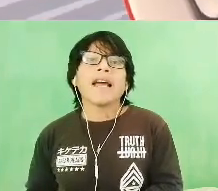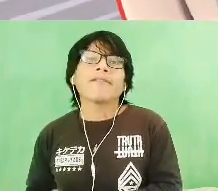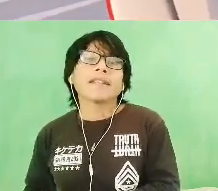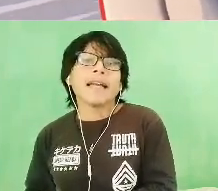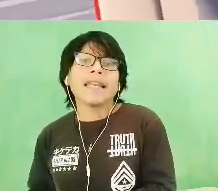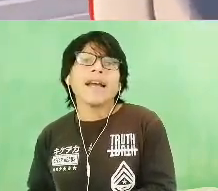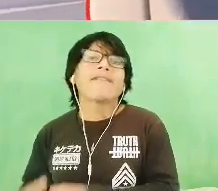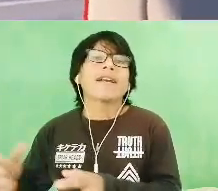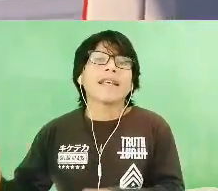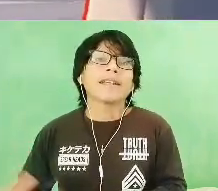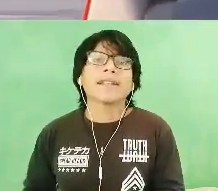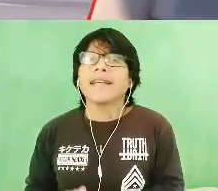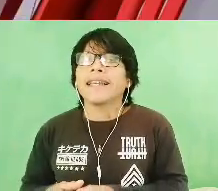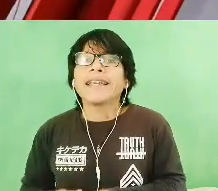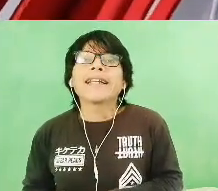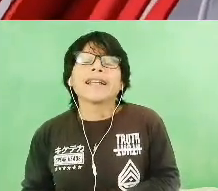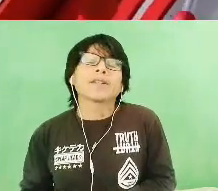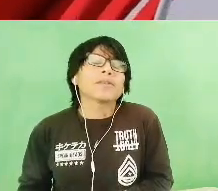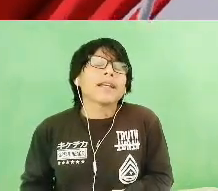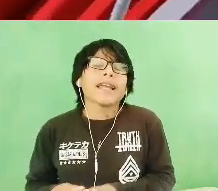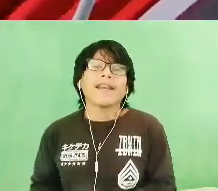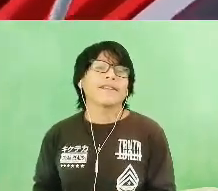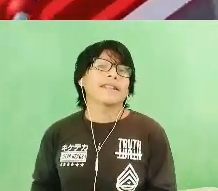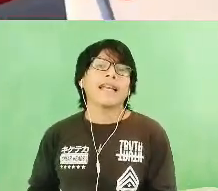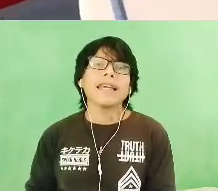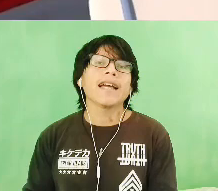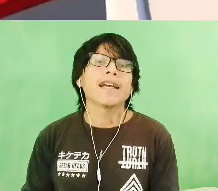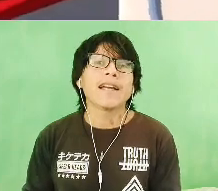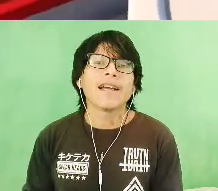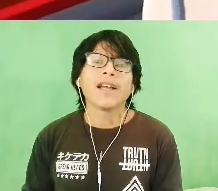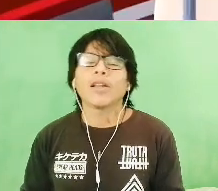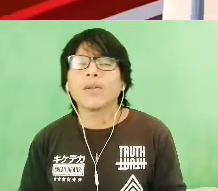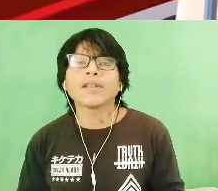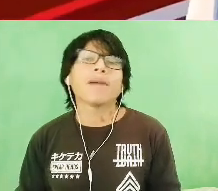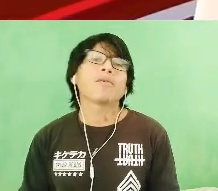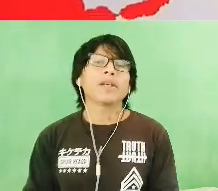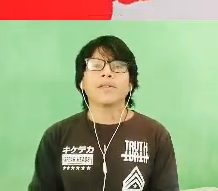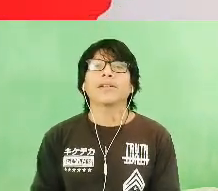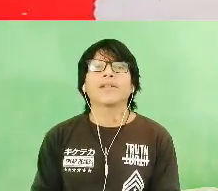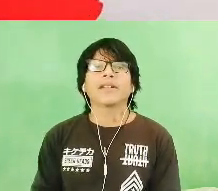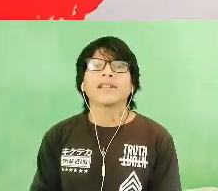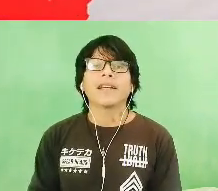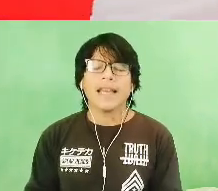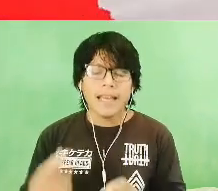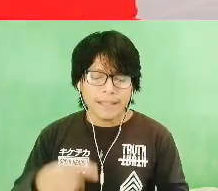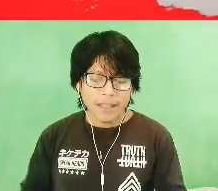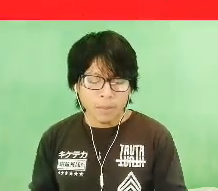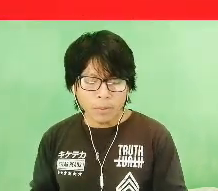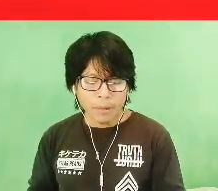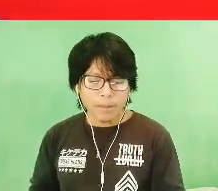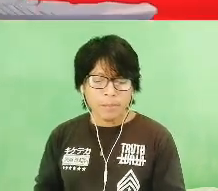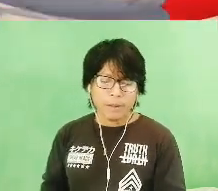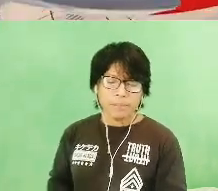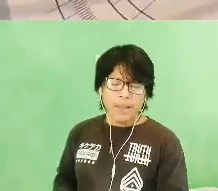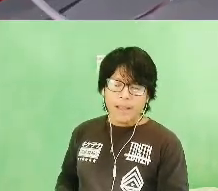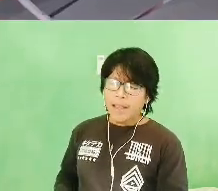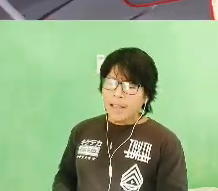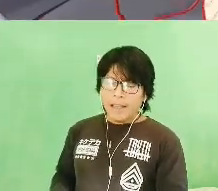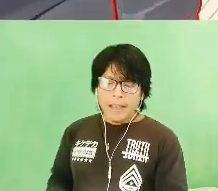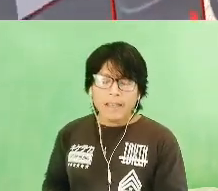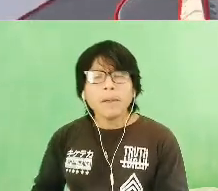para que la fiscalía vaya detrás de él. Y resulta que la fiscalía no se ha movido, señores. Ese es el problema.